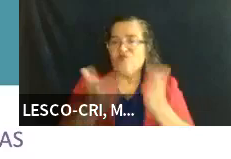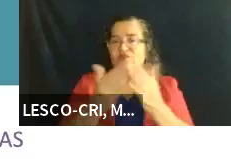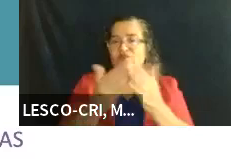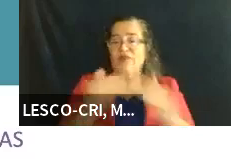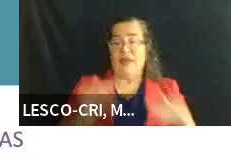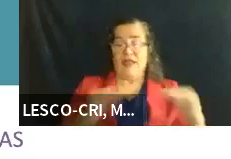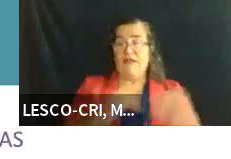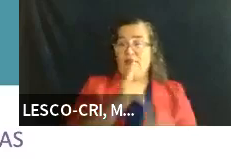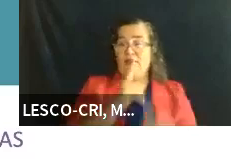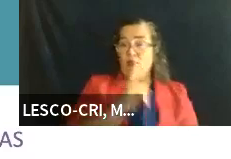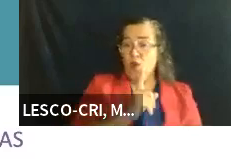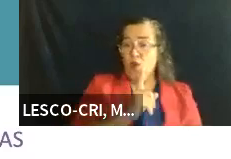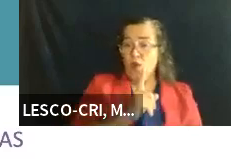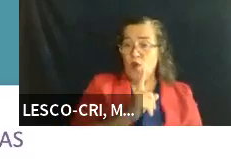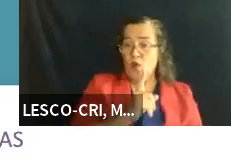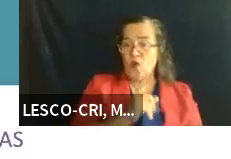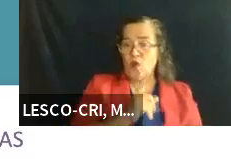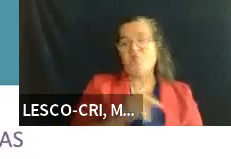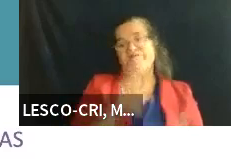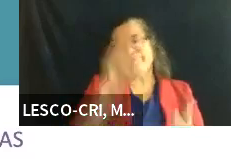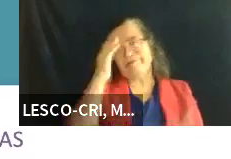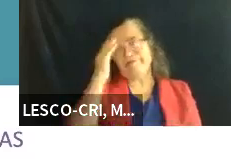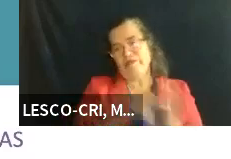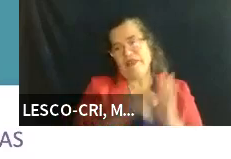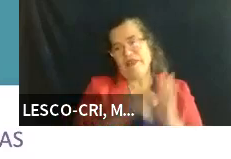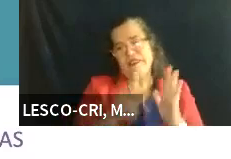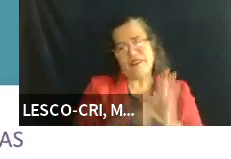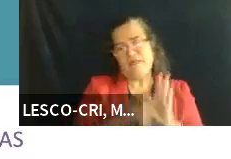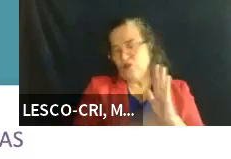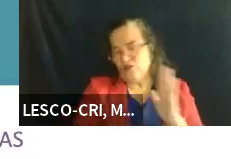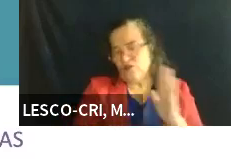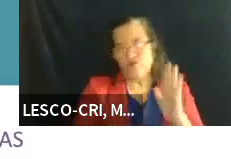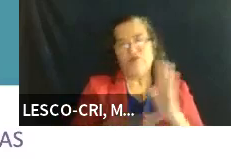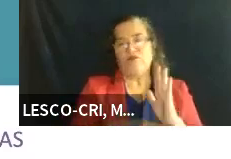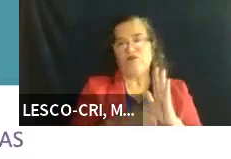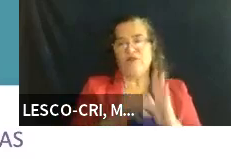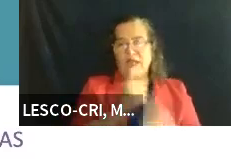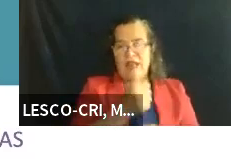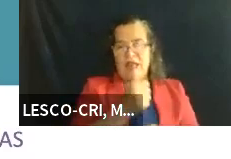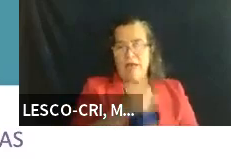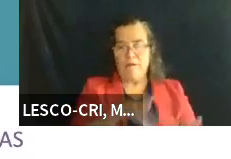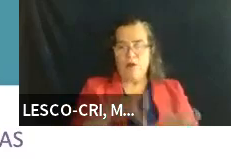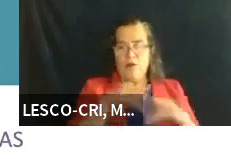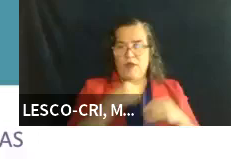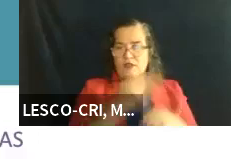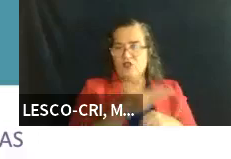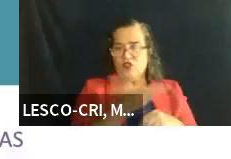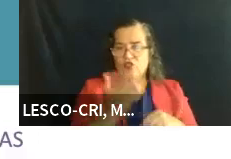estará en los principios fundamentales de la apropiación del objeto de estudio,